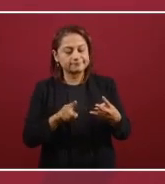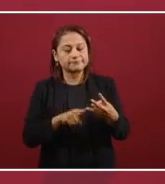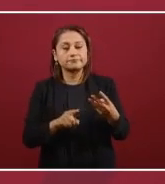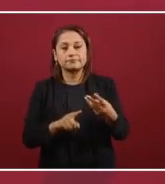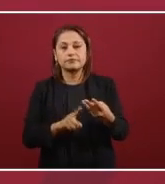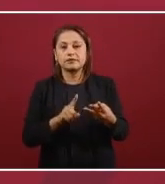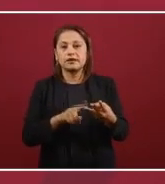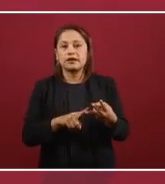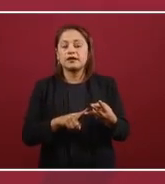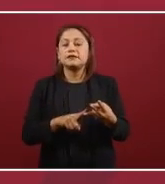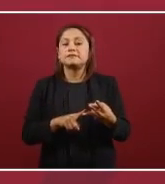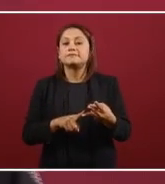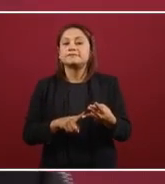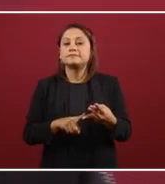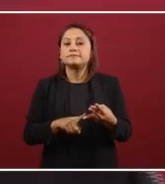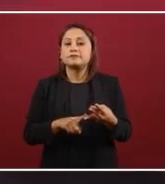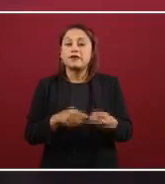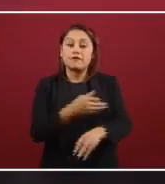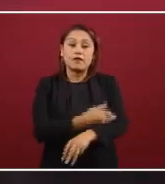familiar, que